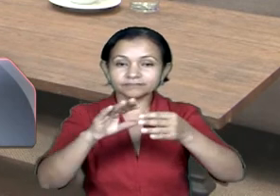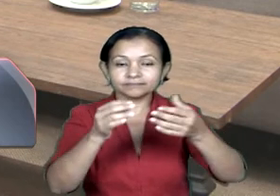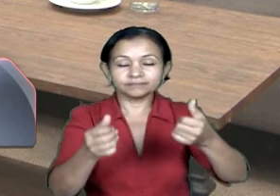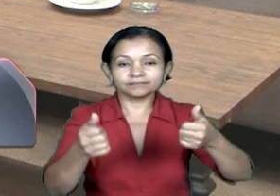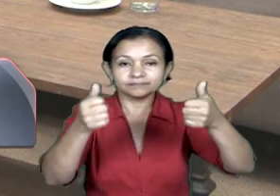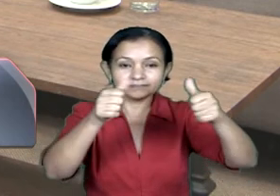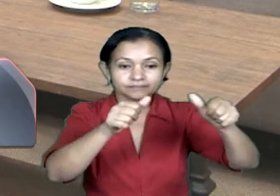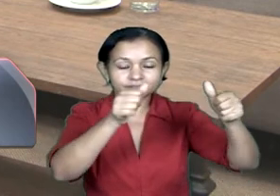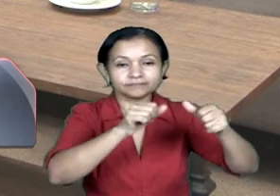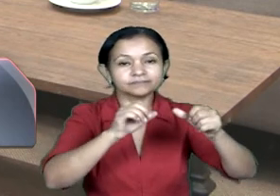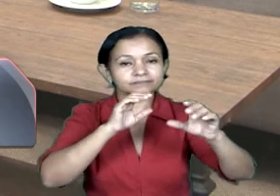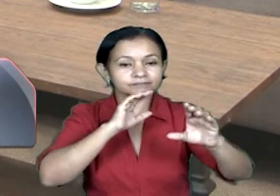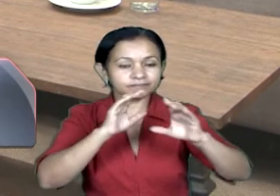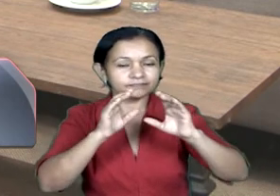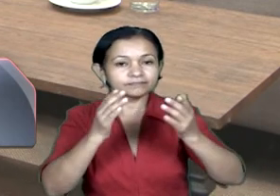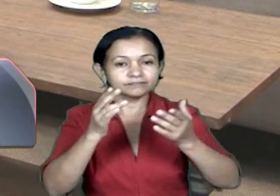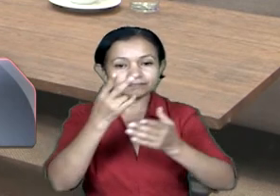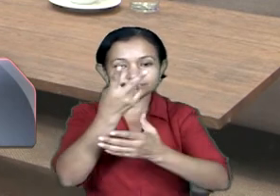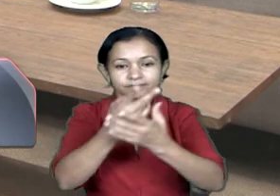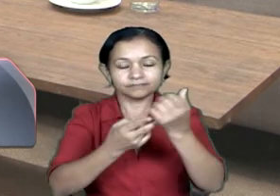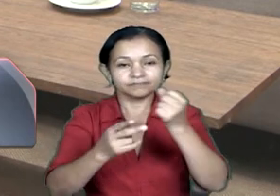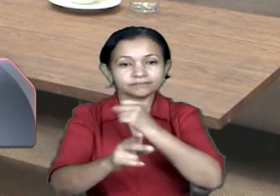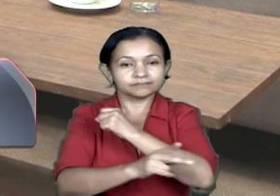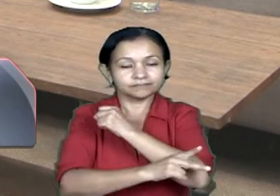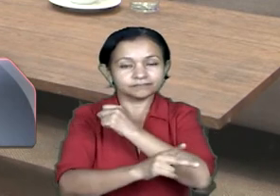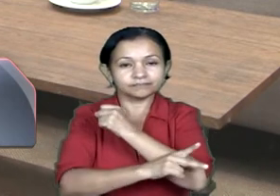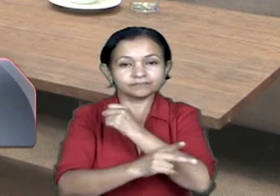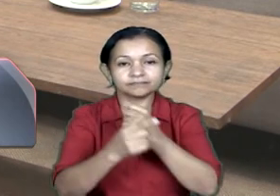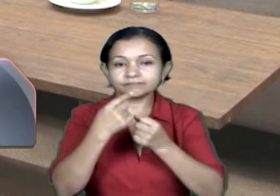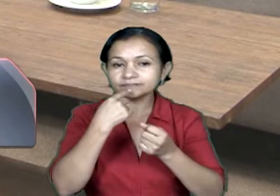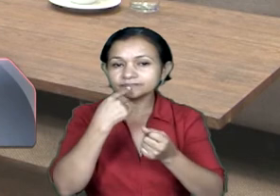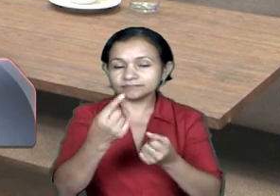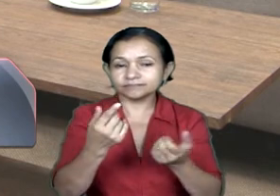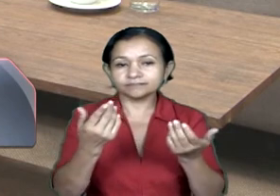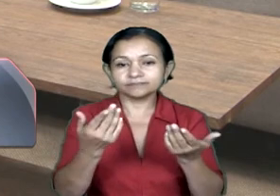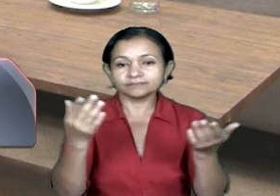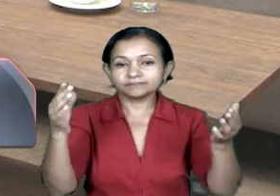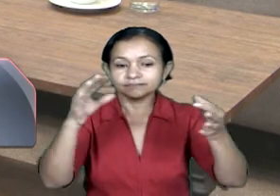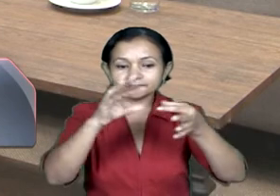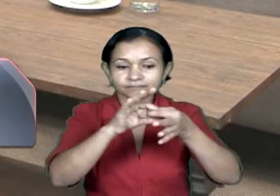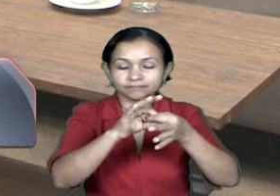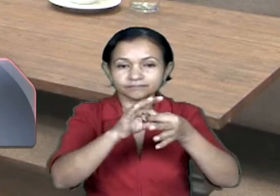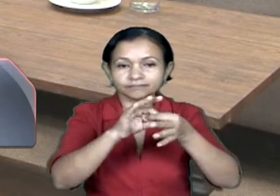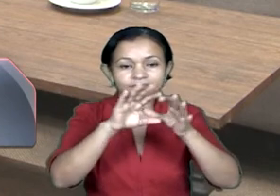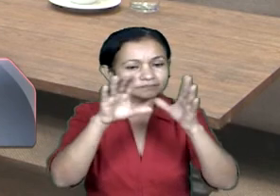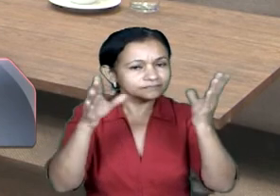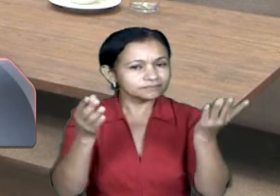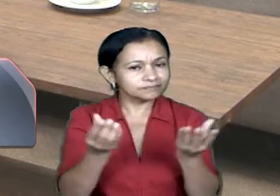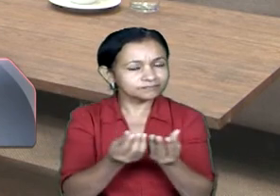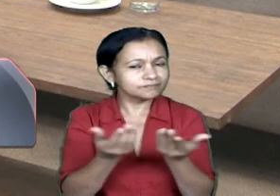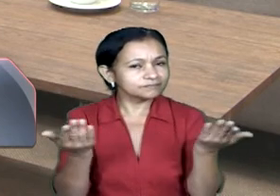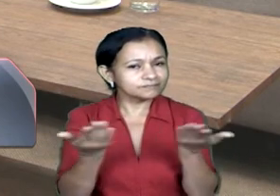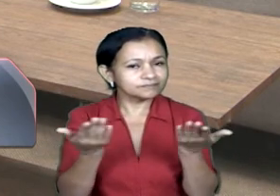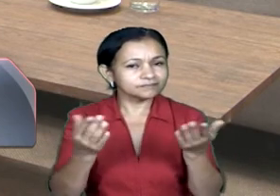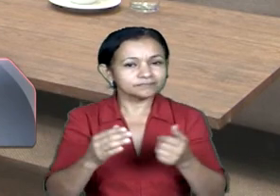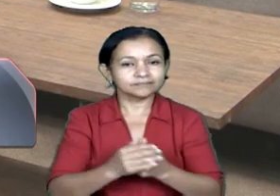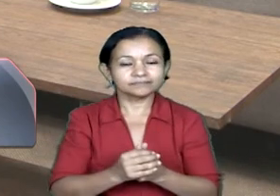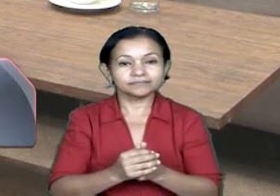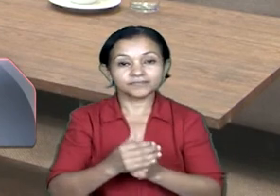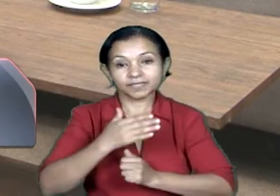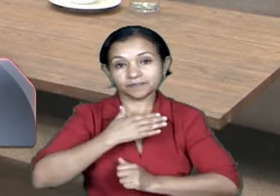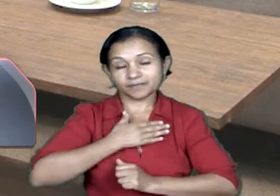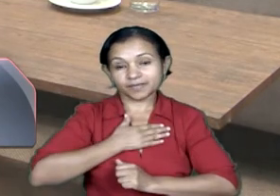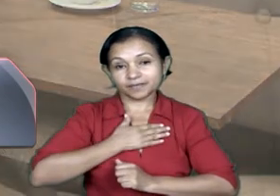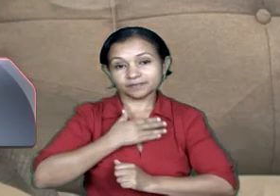el que se puede dialogar y que las dos naciones se vean como precisamente parte de un todo global. Sí, yo creo que